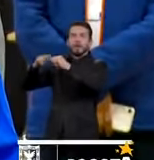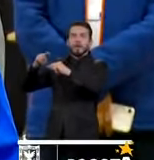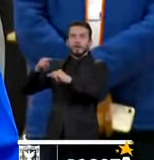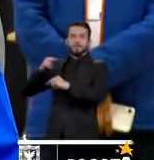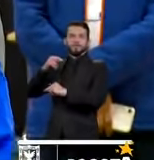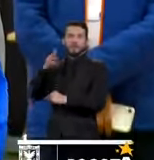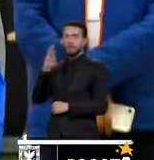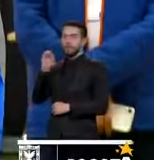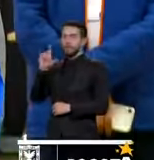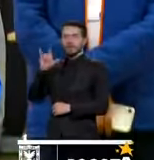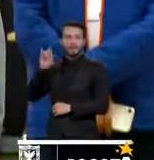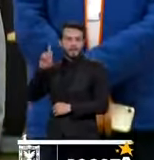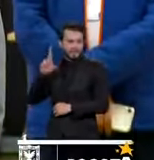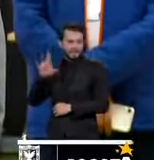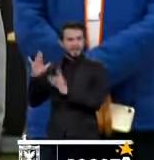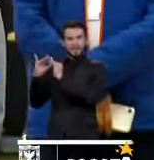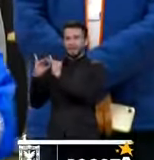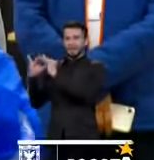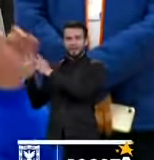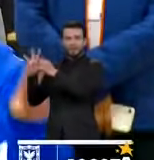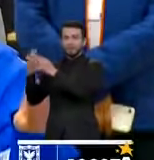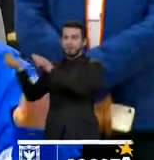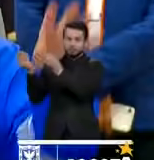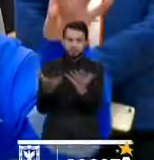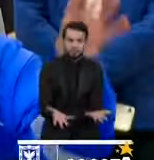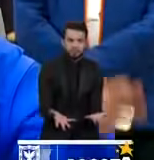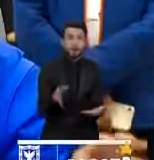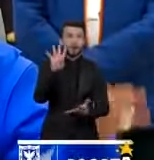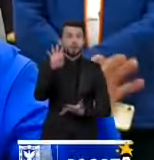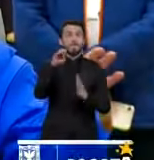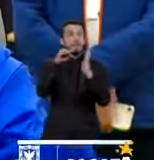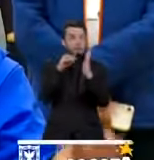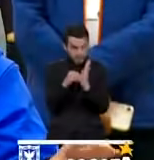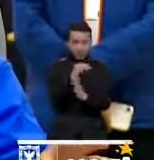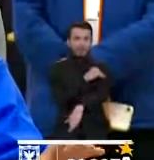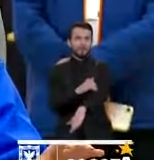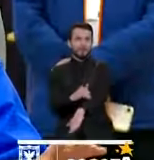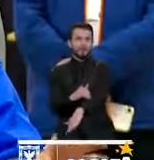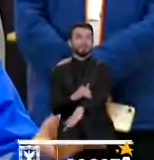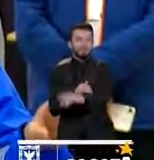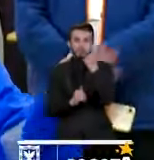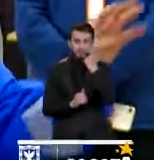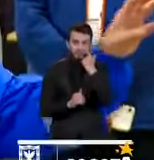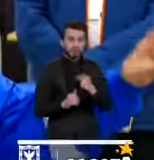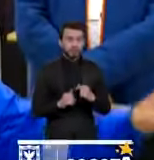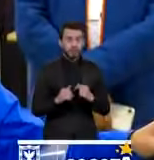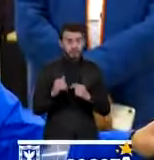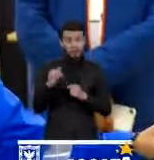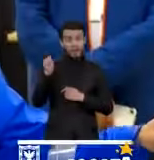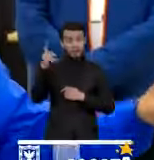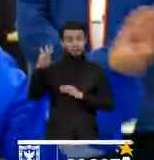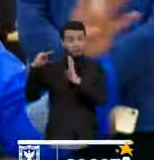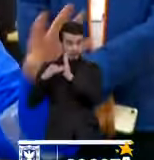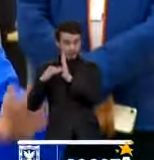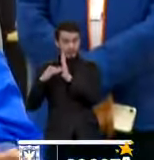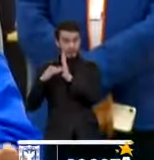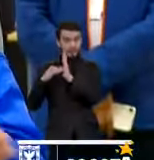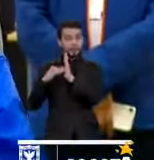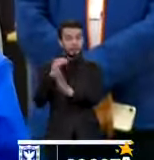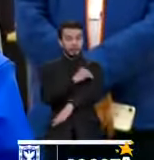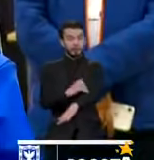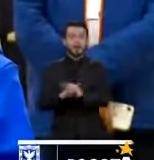pesos, nos hizo saber que 9.000 de esos 14.000 van al sector salud, también a la red pública y a una